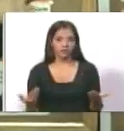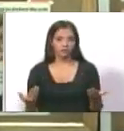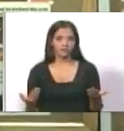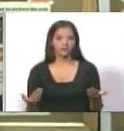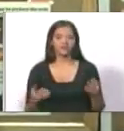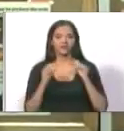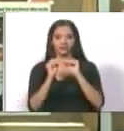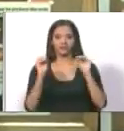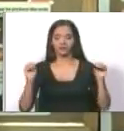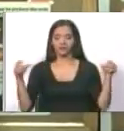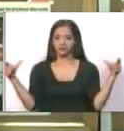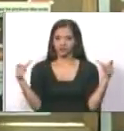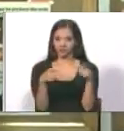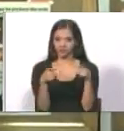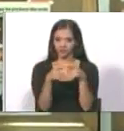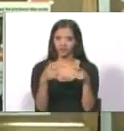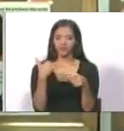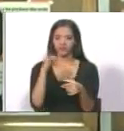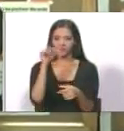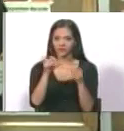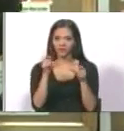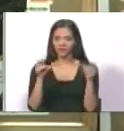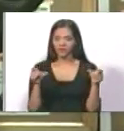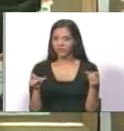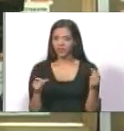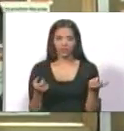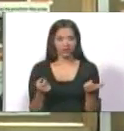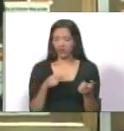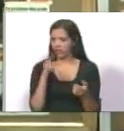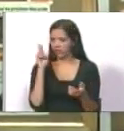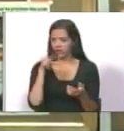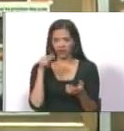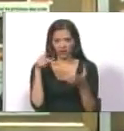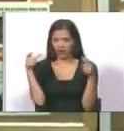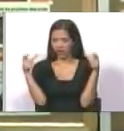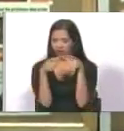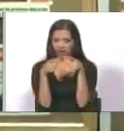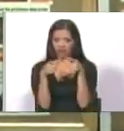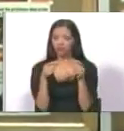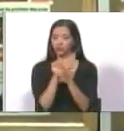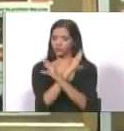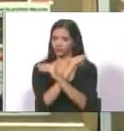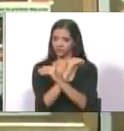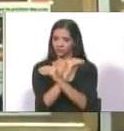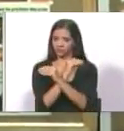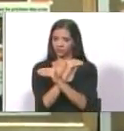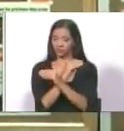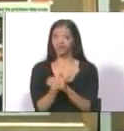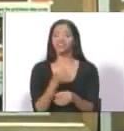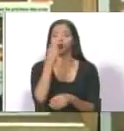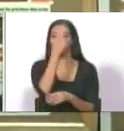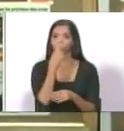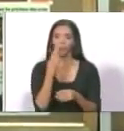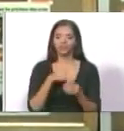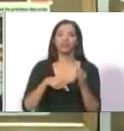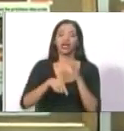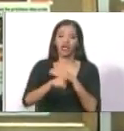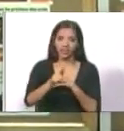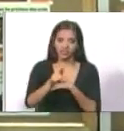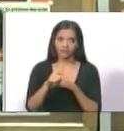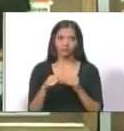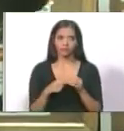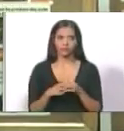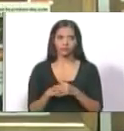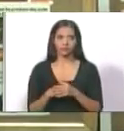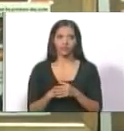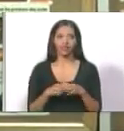convoca una reunión, hay una gente que no había estado nunca en reuniones, solo por videoconferencia, se comprometen a ir.